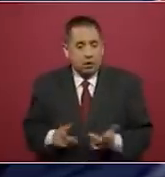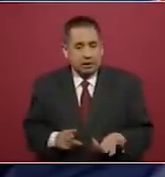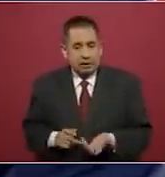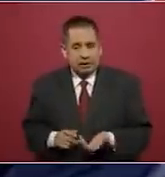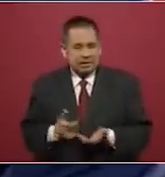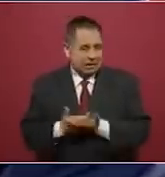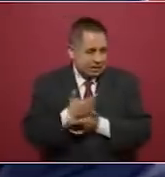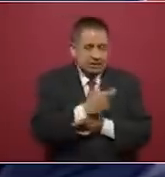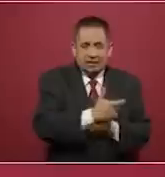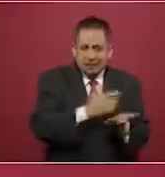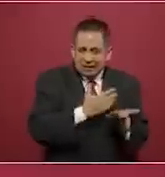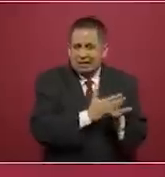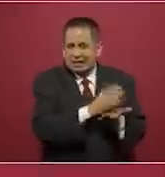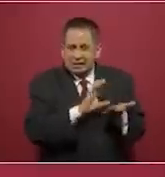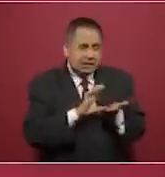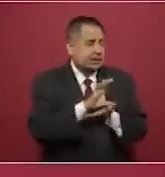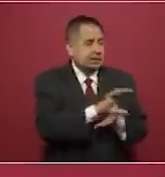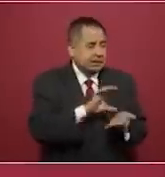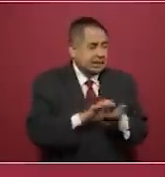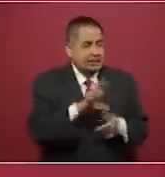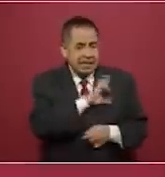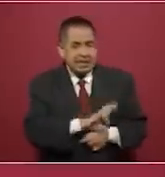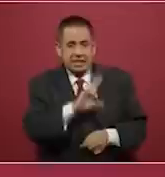pagaba un dineral